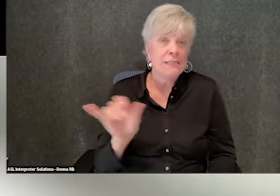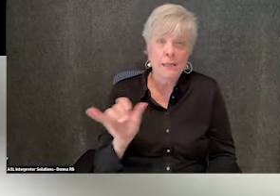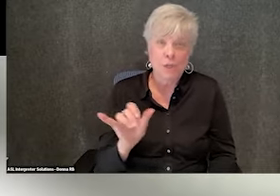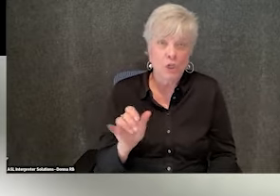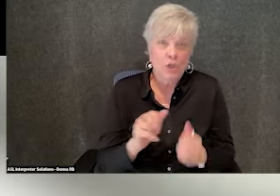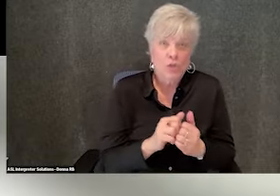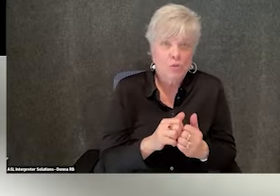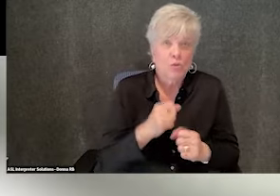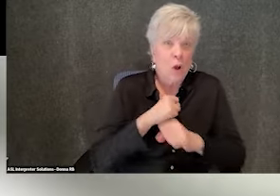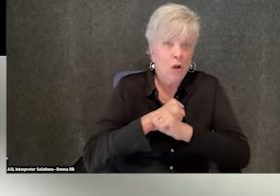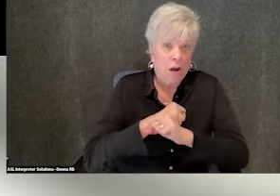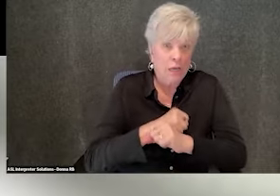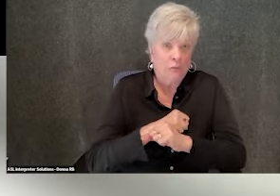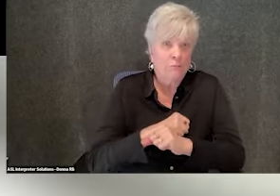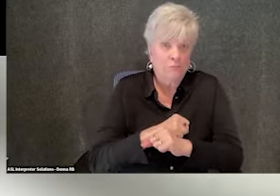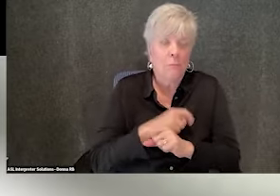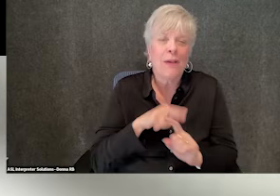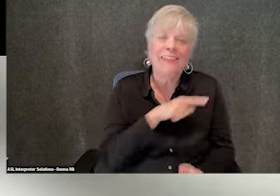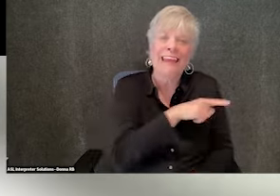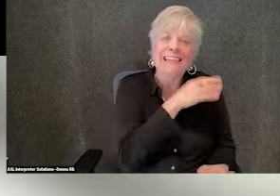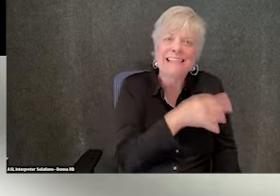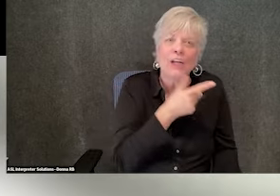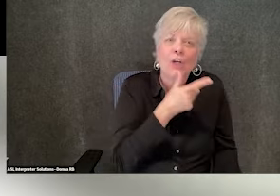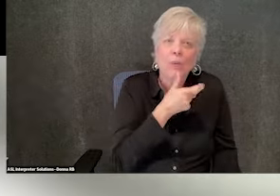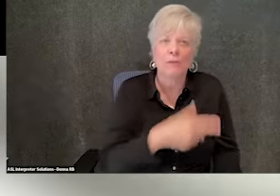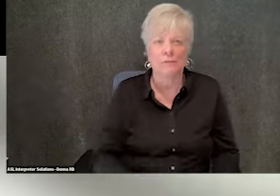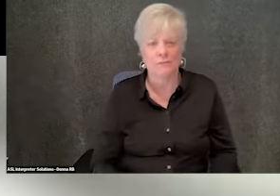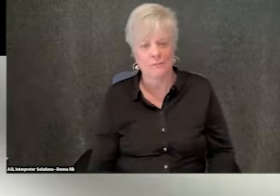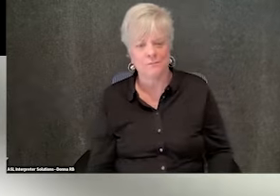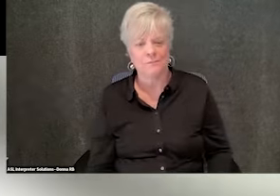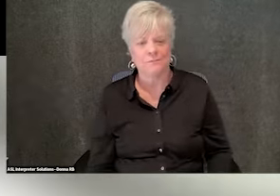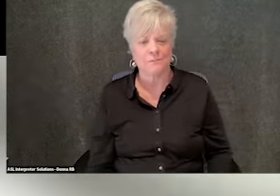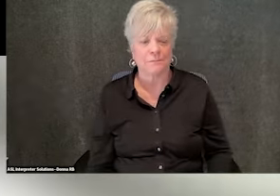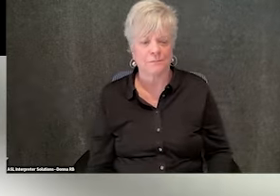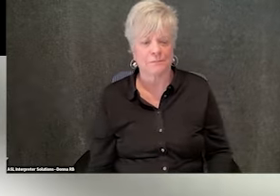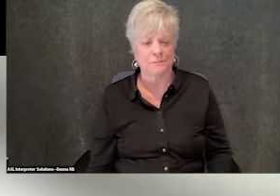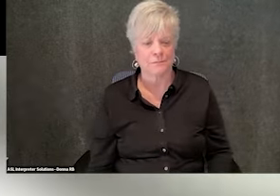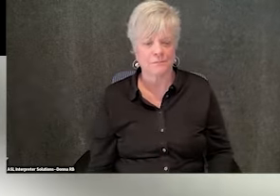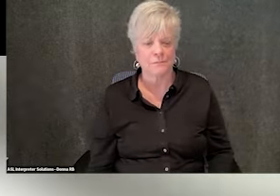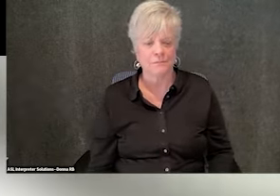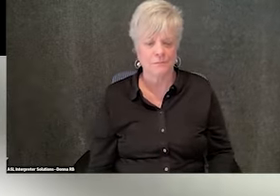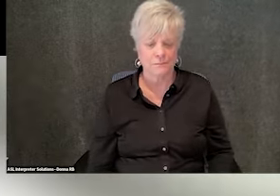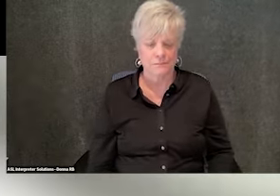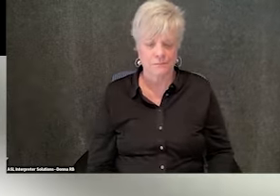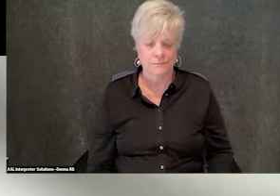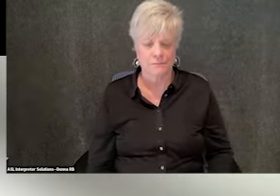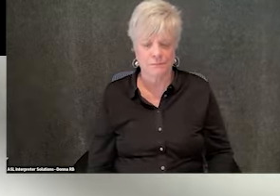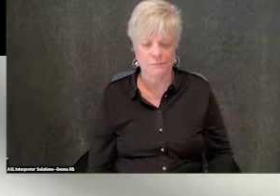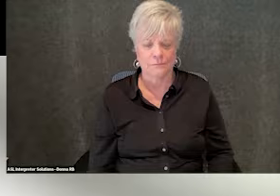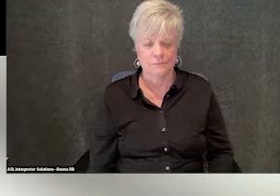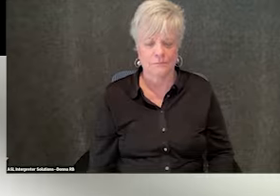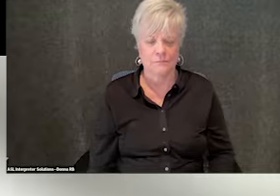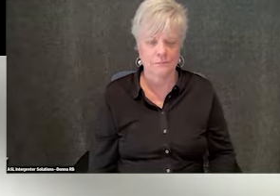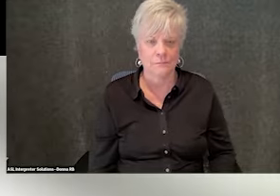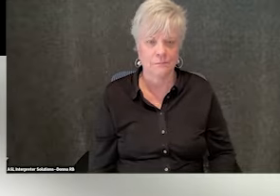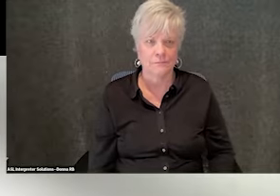o sea, que el curador o el custodio tiene la habilidad de tomar esas decisiones, que es parecido a un tutor,